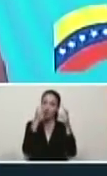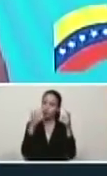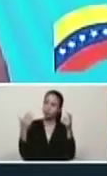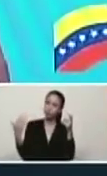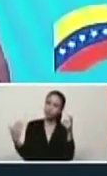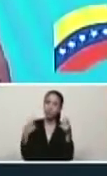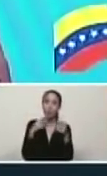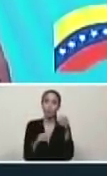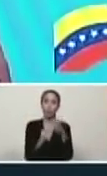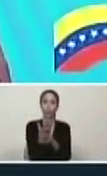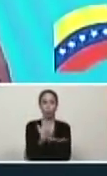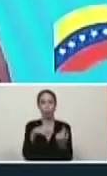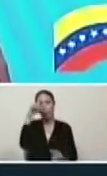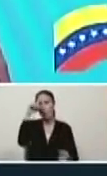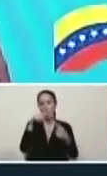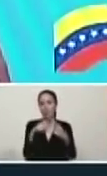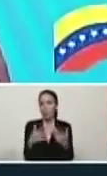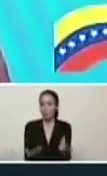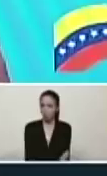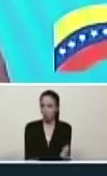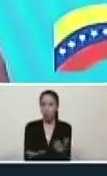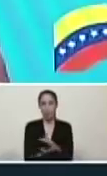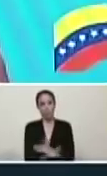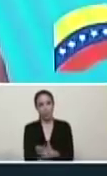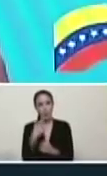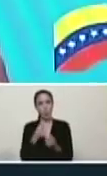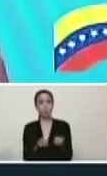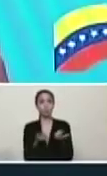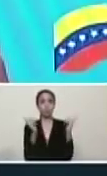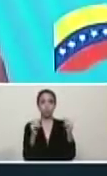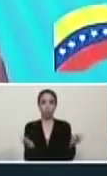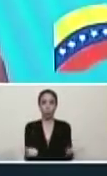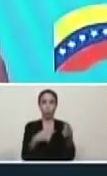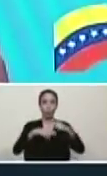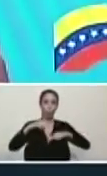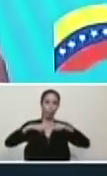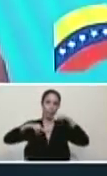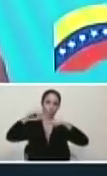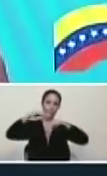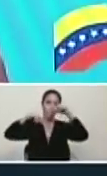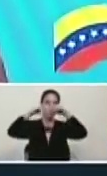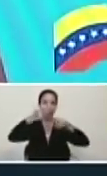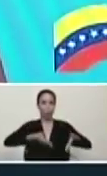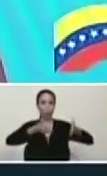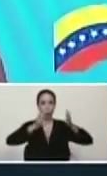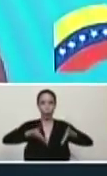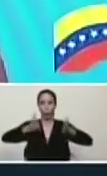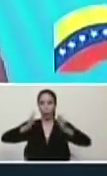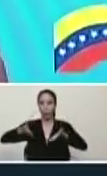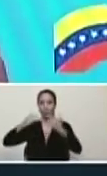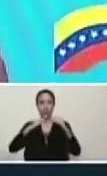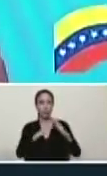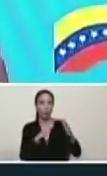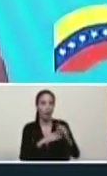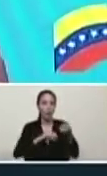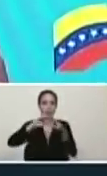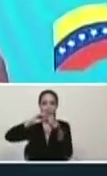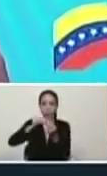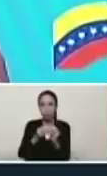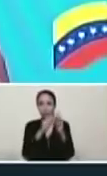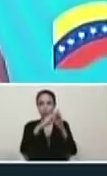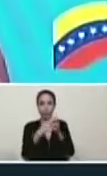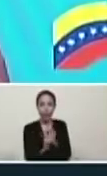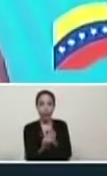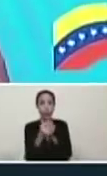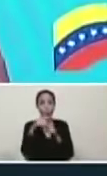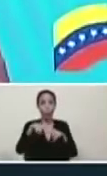Chávez y que ha permitido construir y entregar al